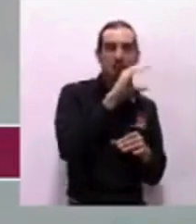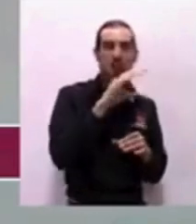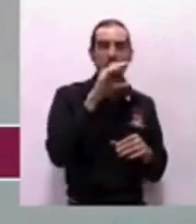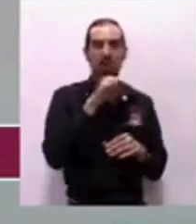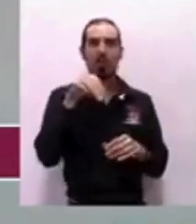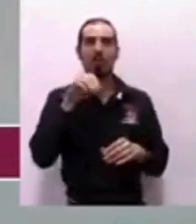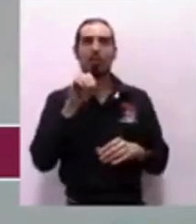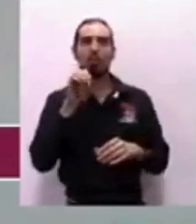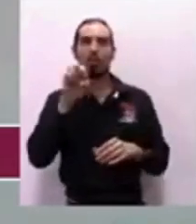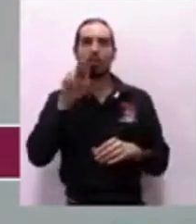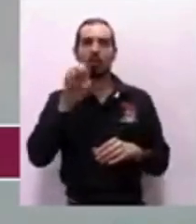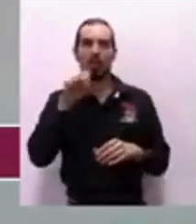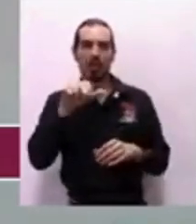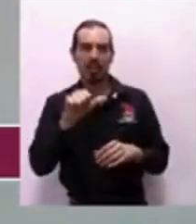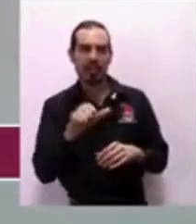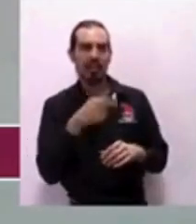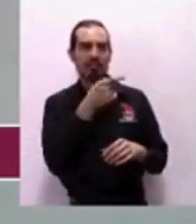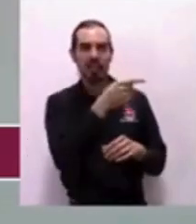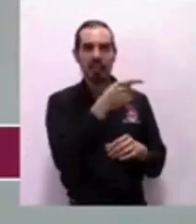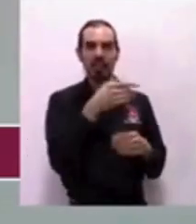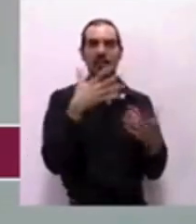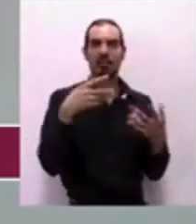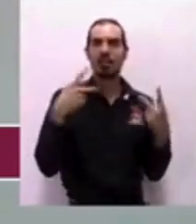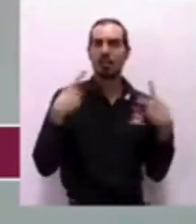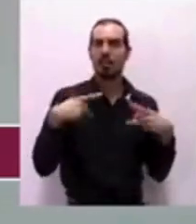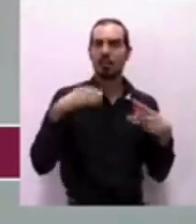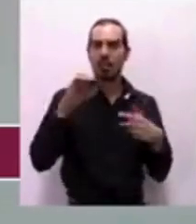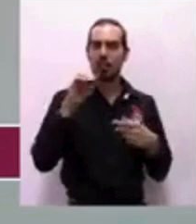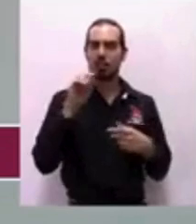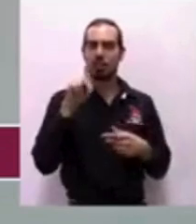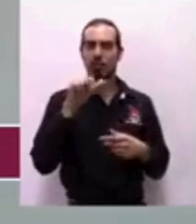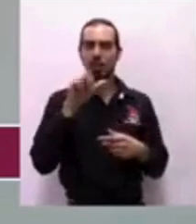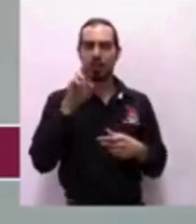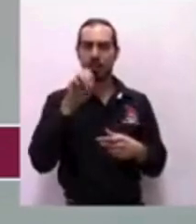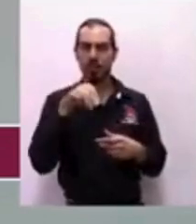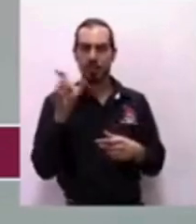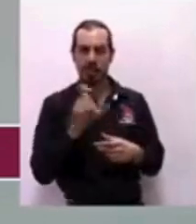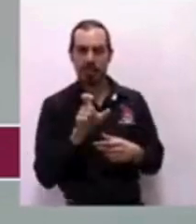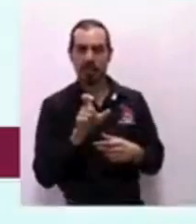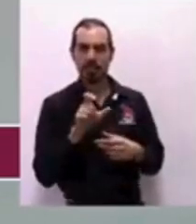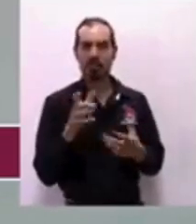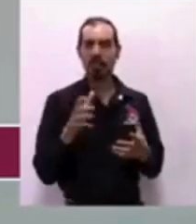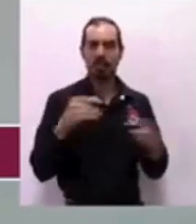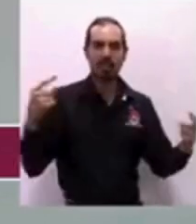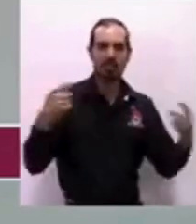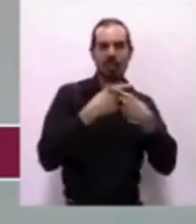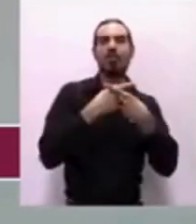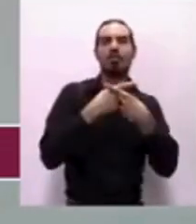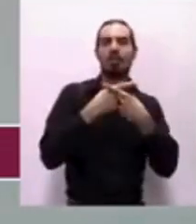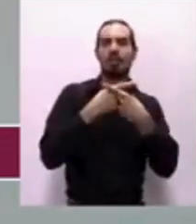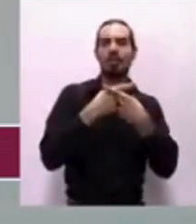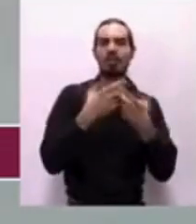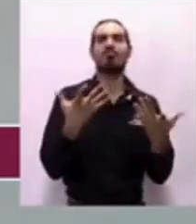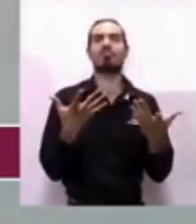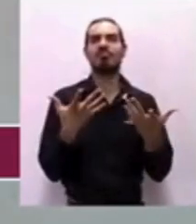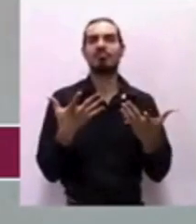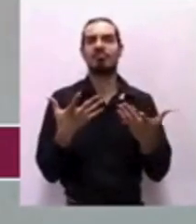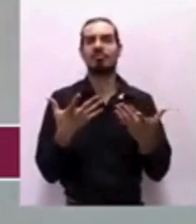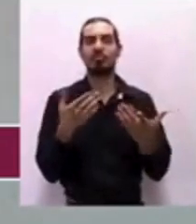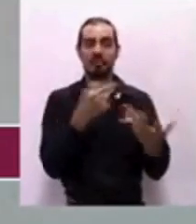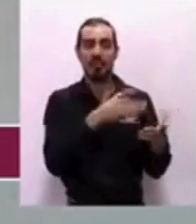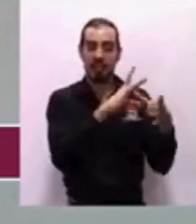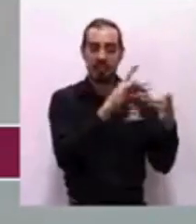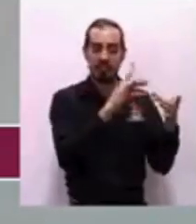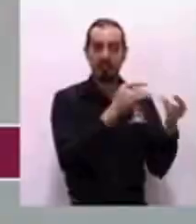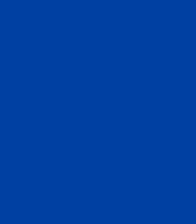haciendo el trabajo sucio al satélite empresarial del pan que es coparmex Cómo se puede explicar eso pues lo tendría que explicar